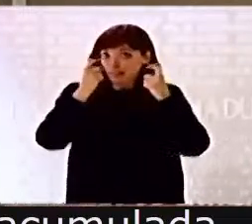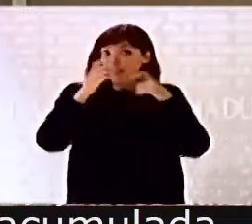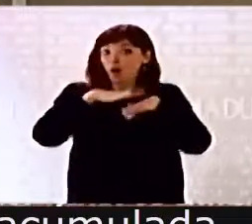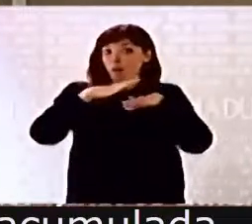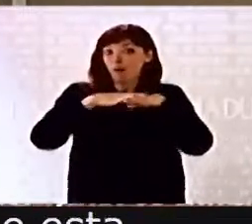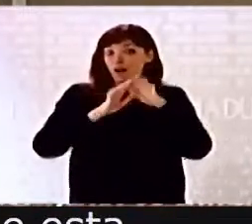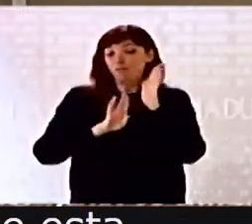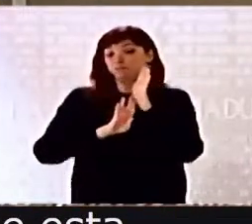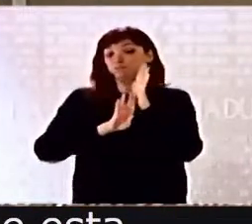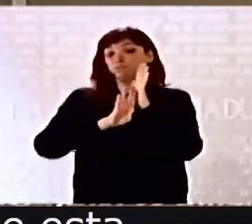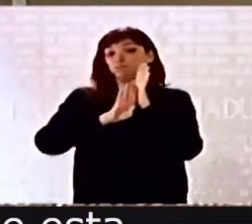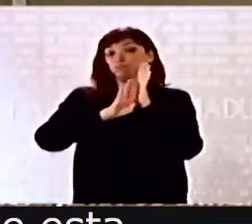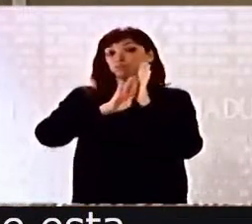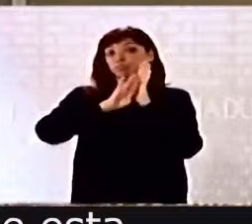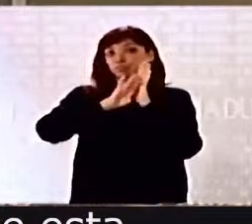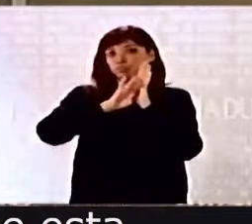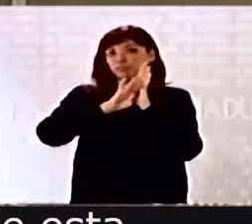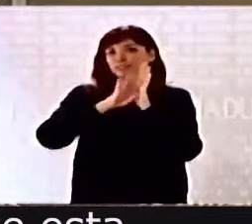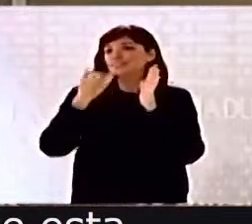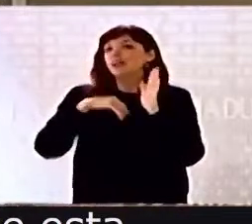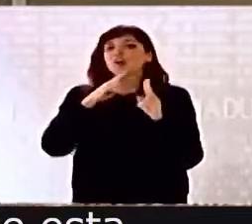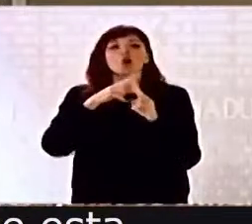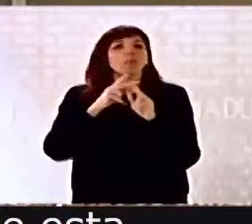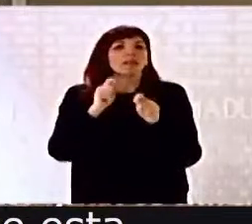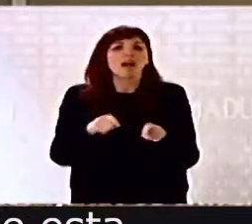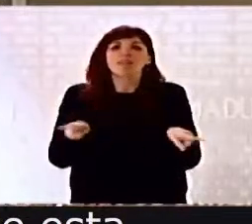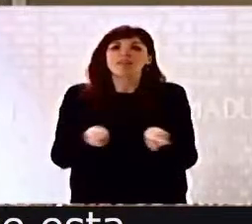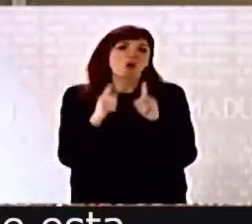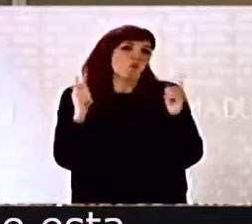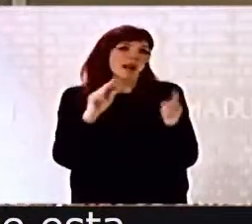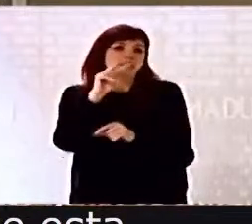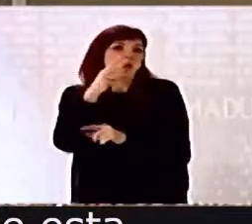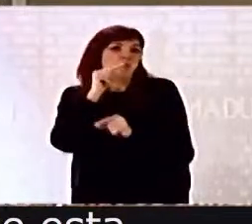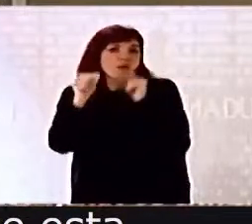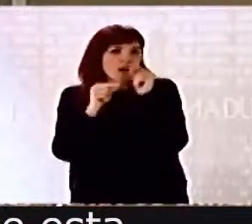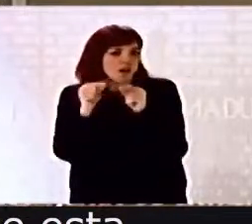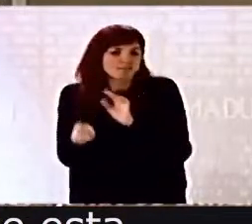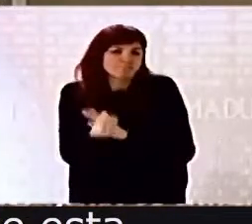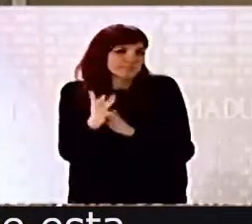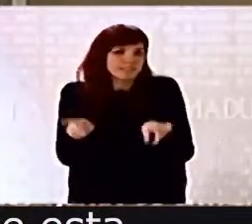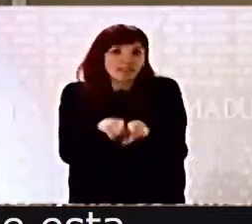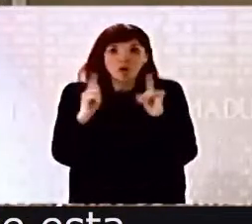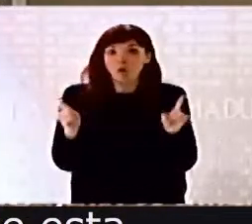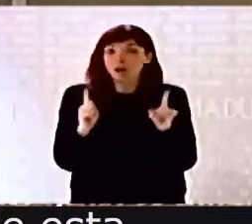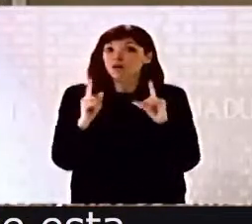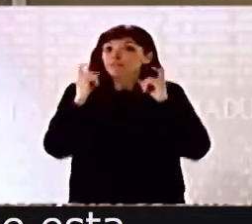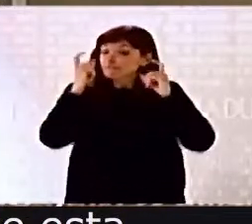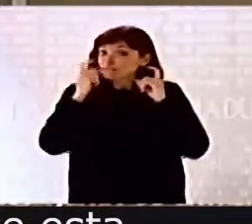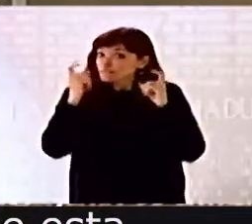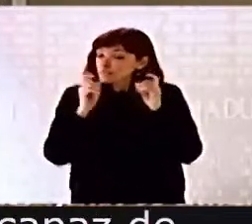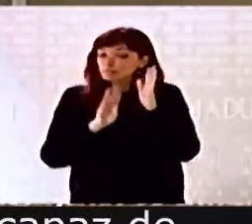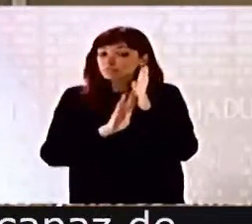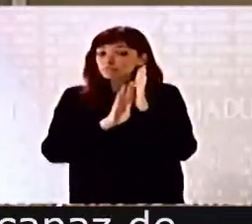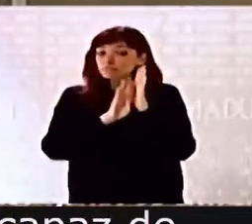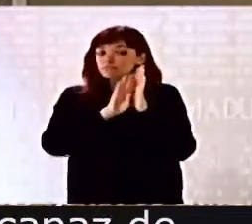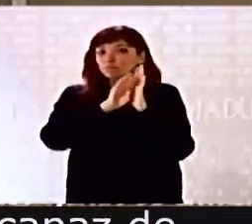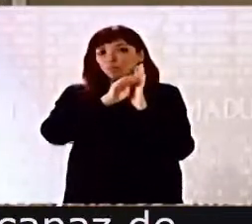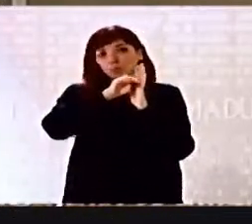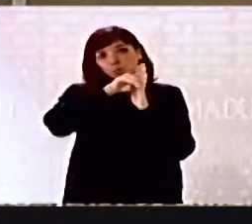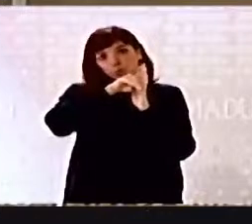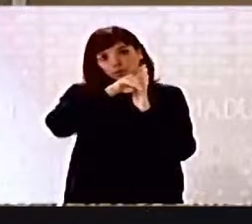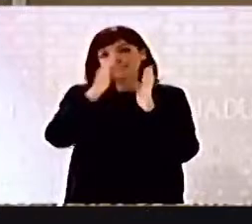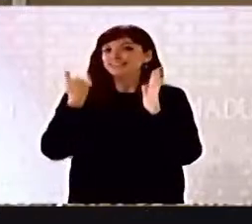ola, o como le queramos llamar, sea capaz de descender, tenga una